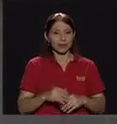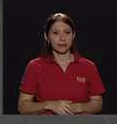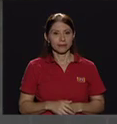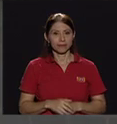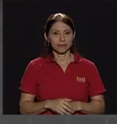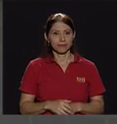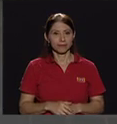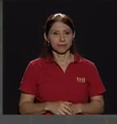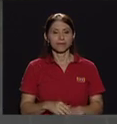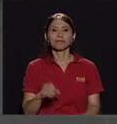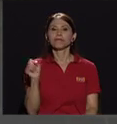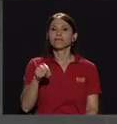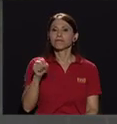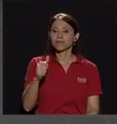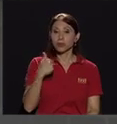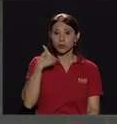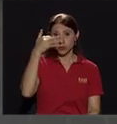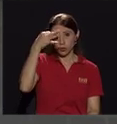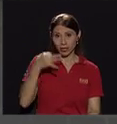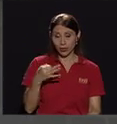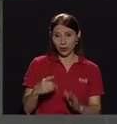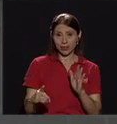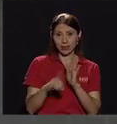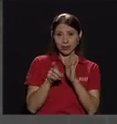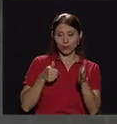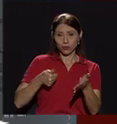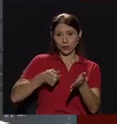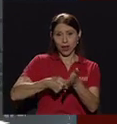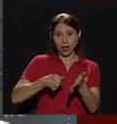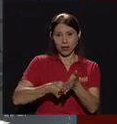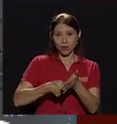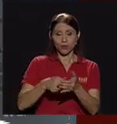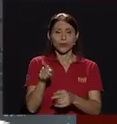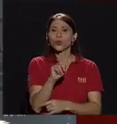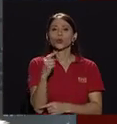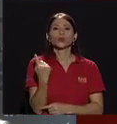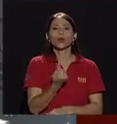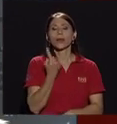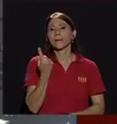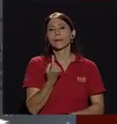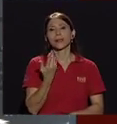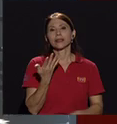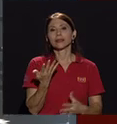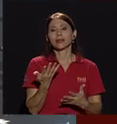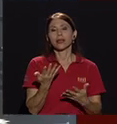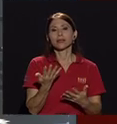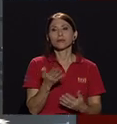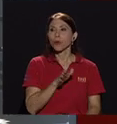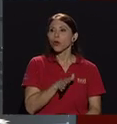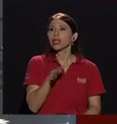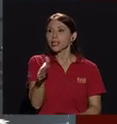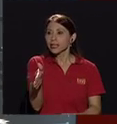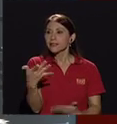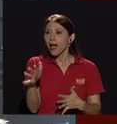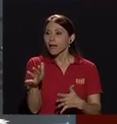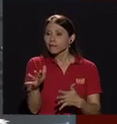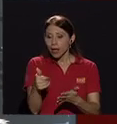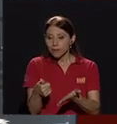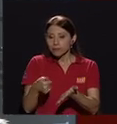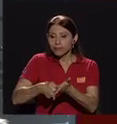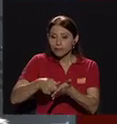Sí, yo creo que el derecho al sufragio no solo es, ¿verdad?, el hecho de ir y